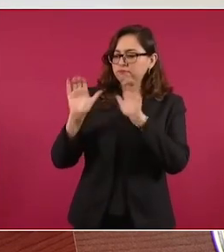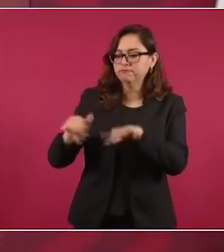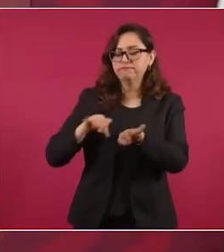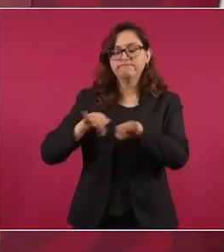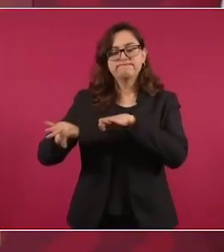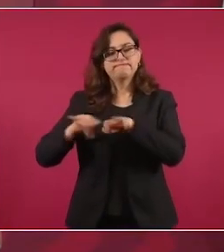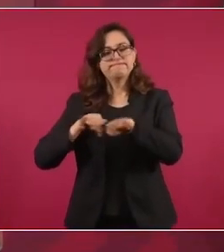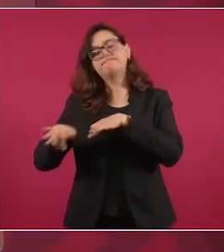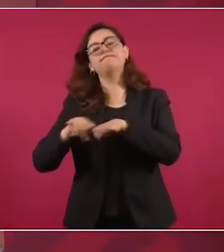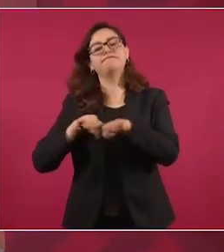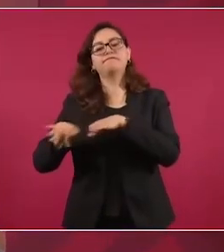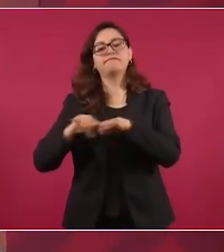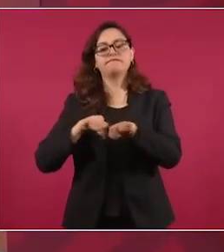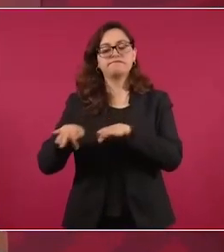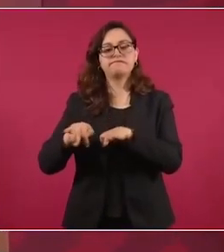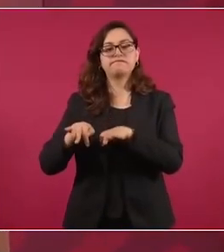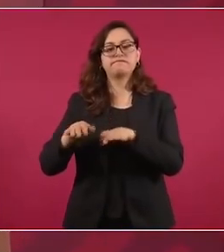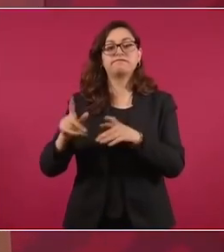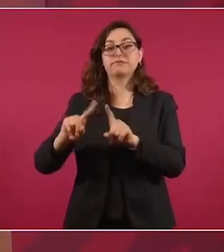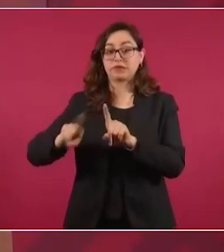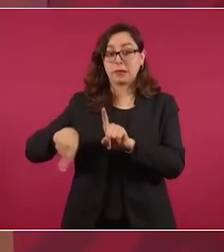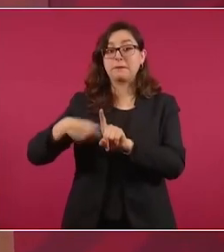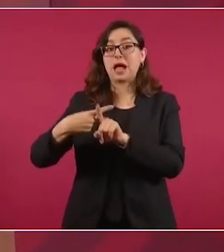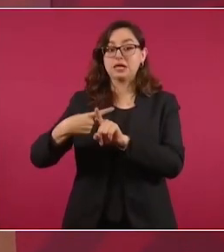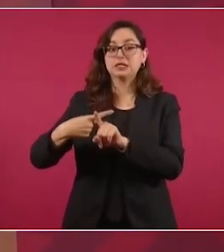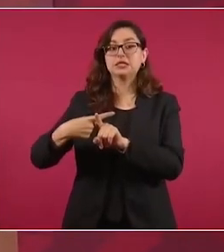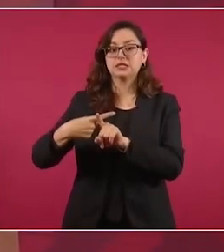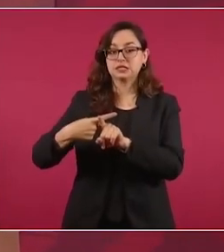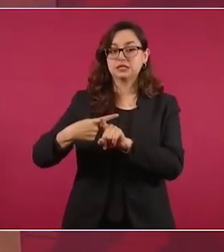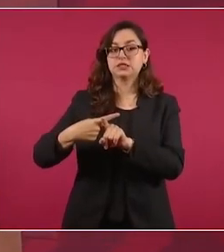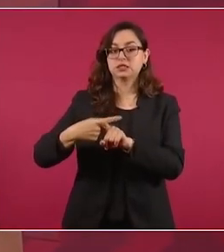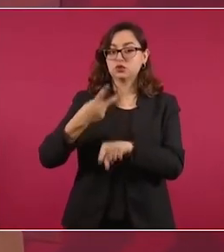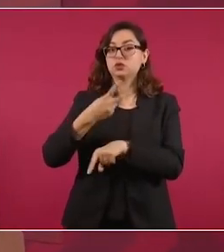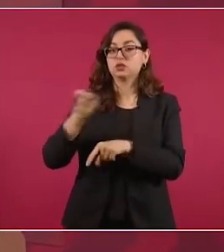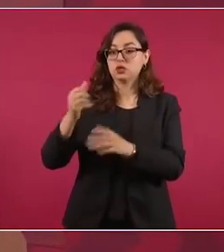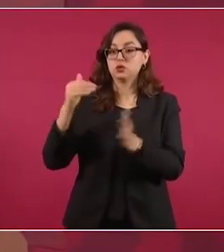empleos adicionales.